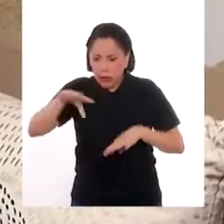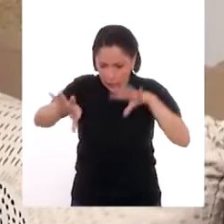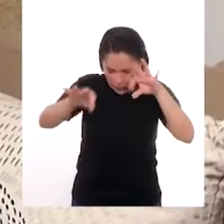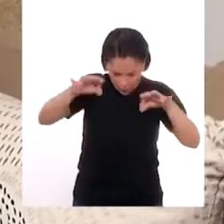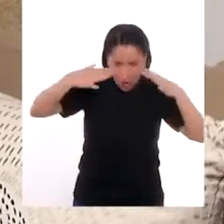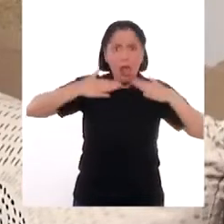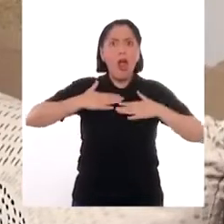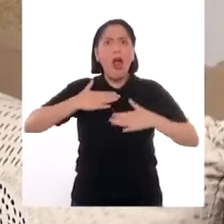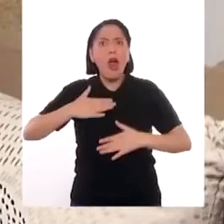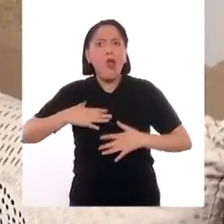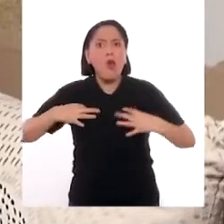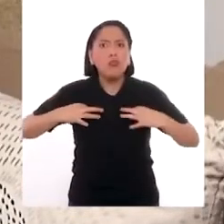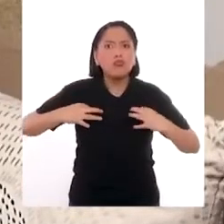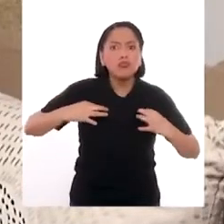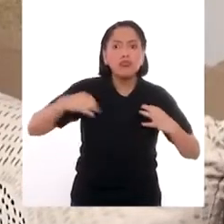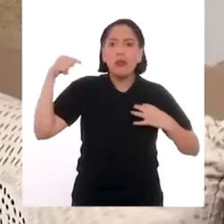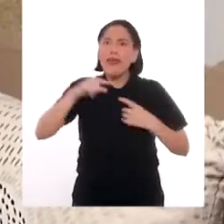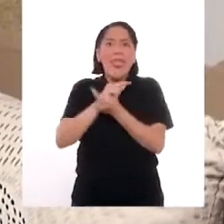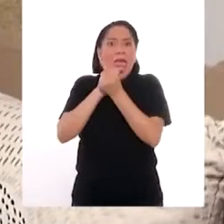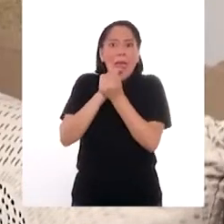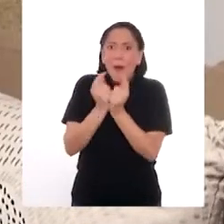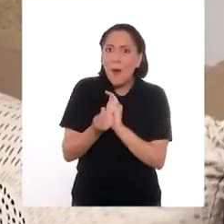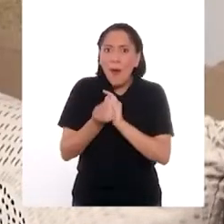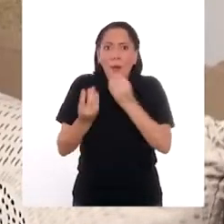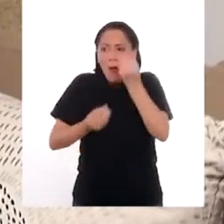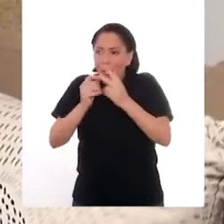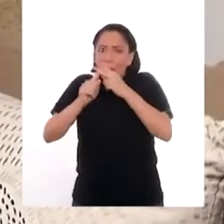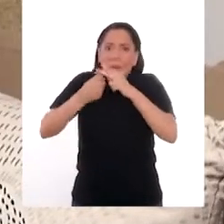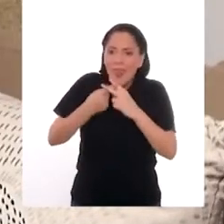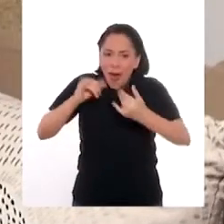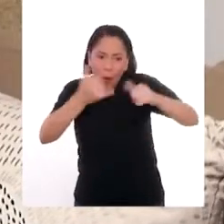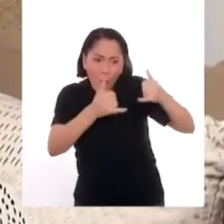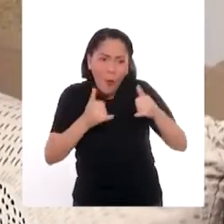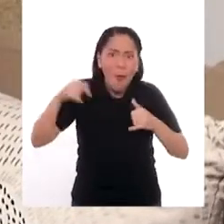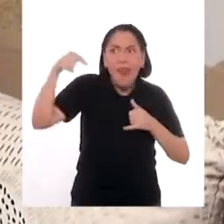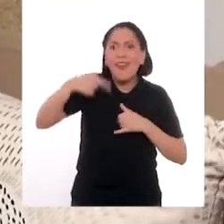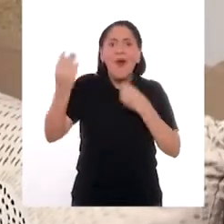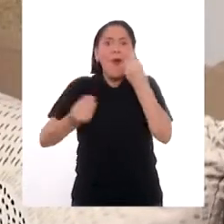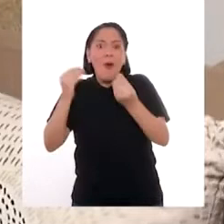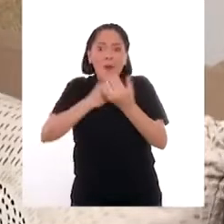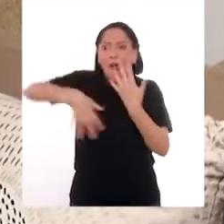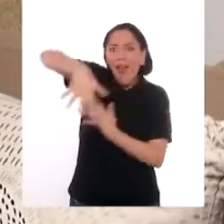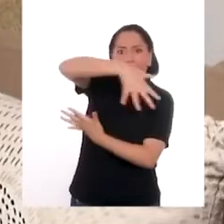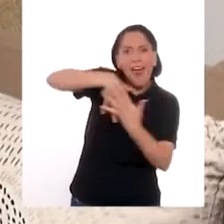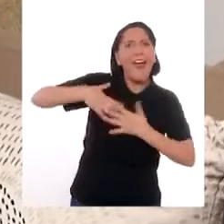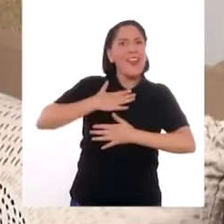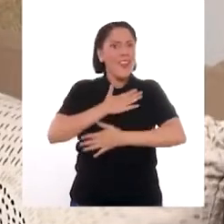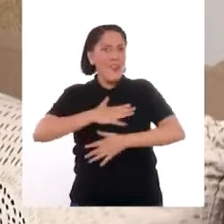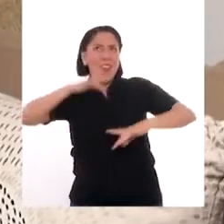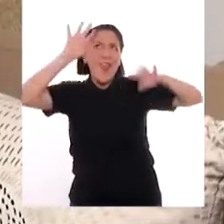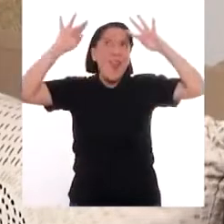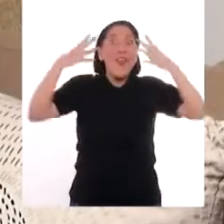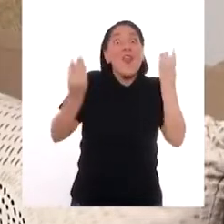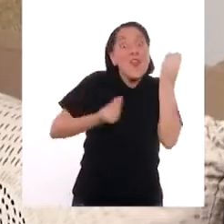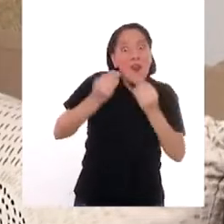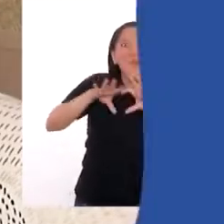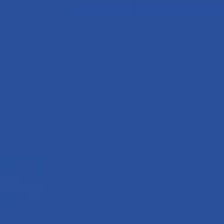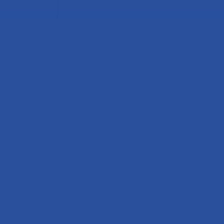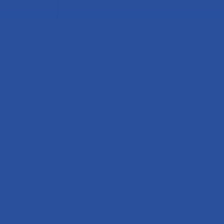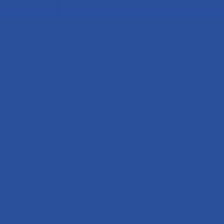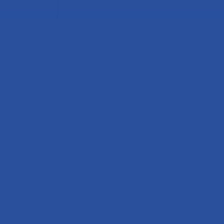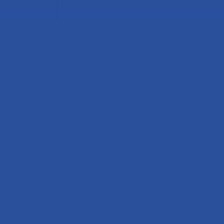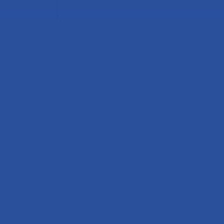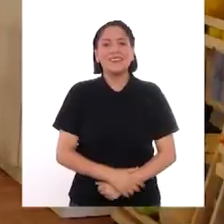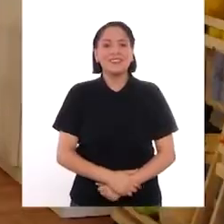hacen los vestuarios. Entonces empiezan a jugar y entre todos se vuelve una actividad recreativa, divertida y además en familia.